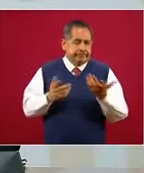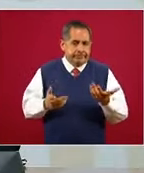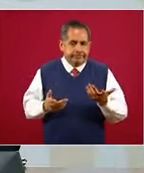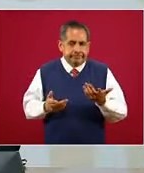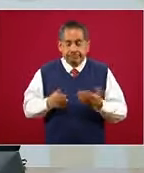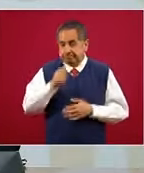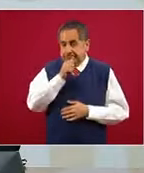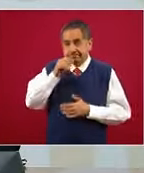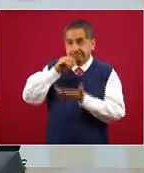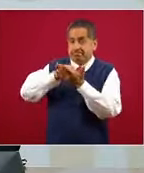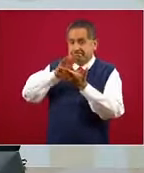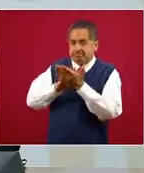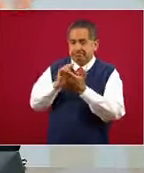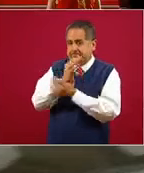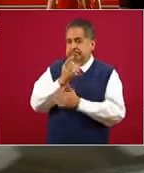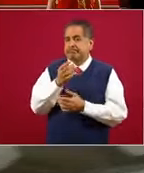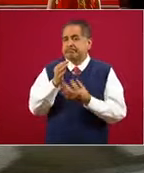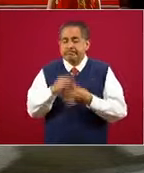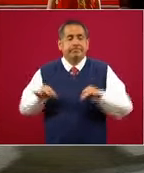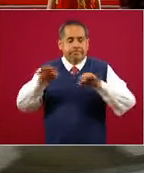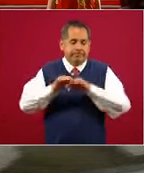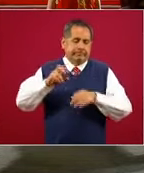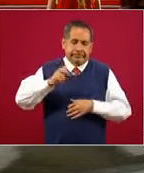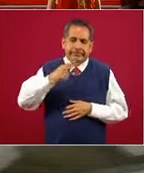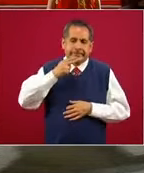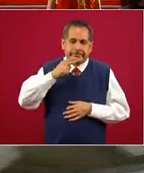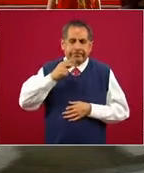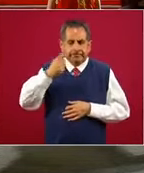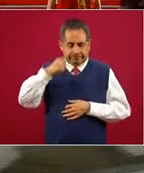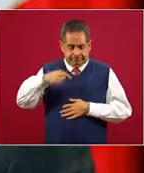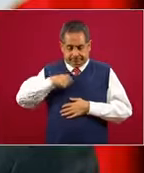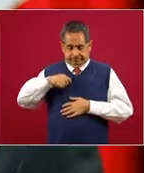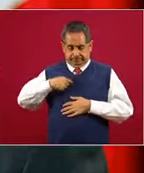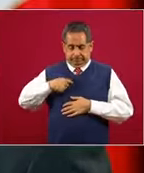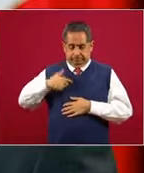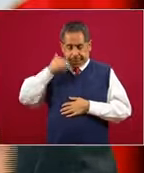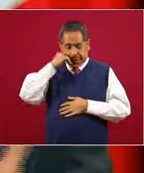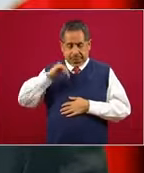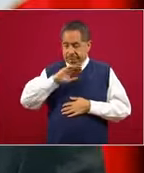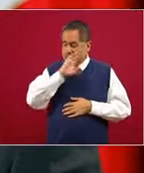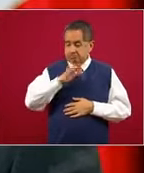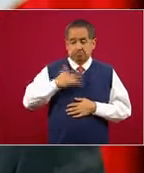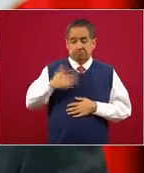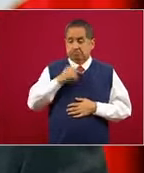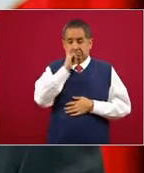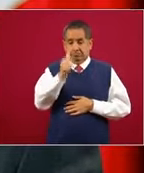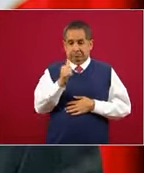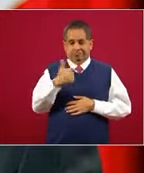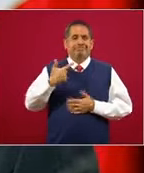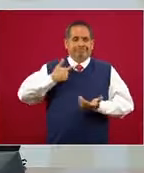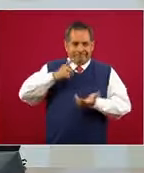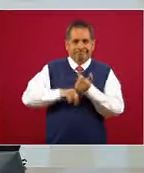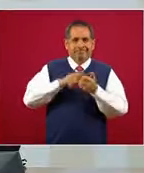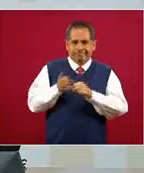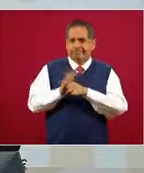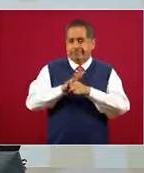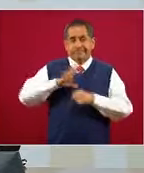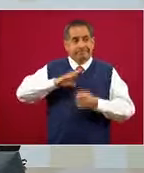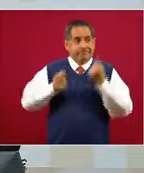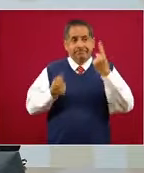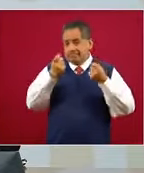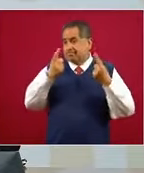ha determinado la importancia general del portador asintomático. Pero a pesar de ello, se ha recomendado